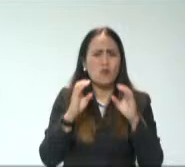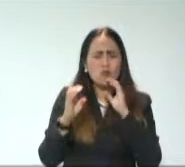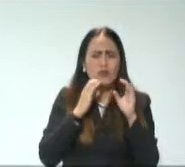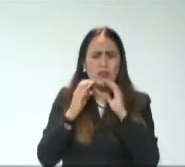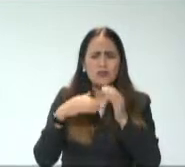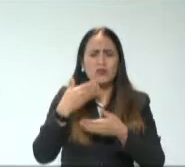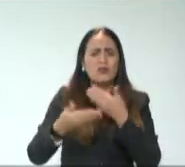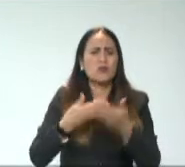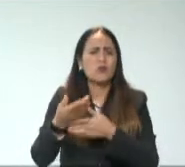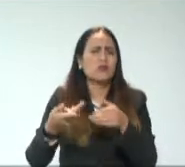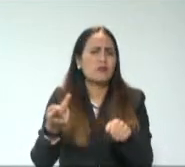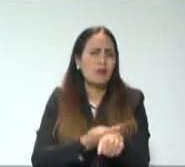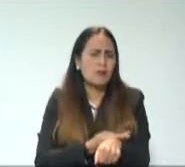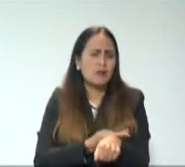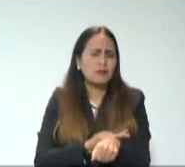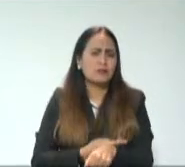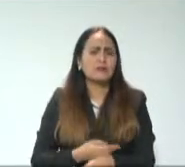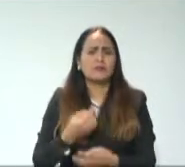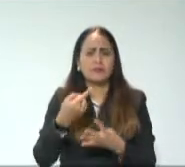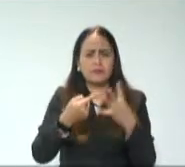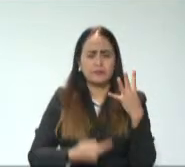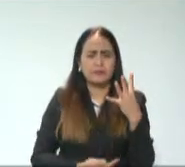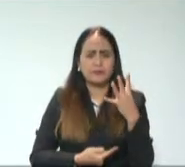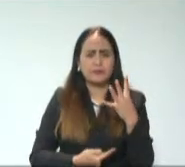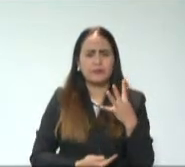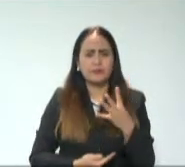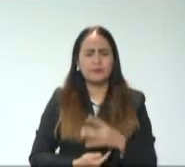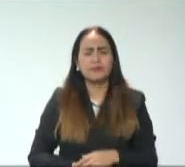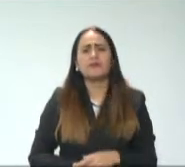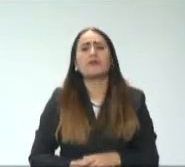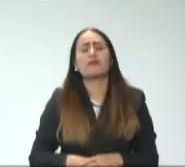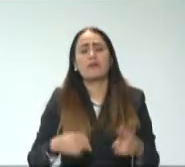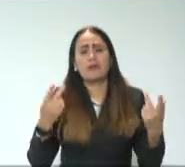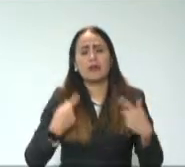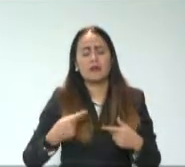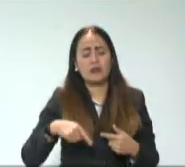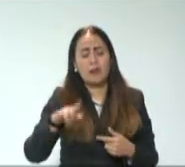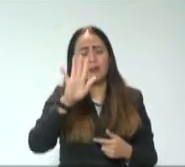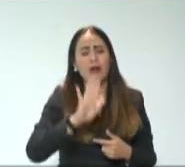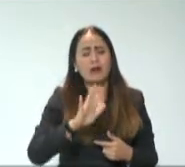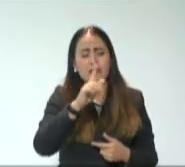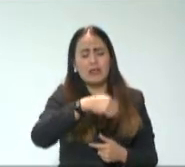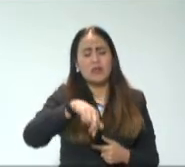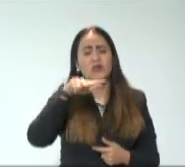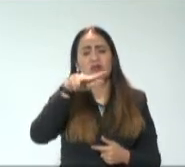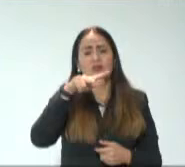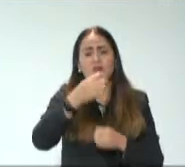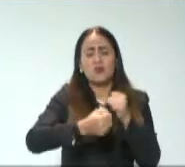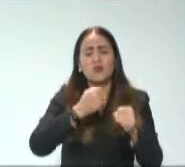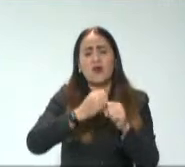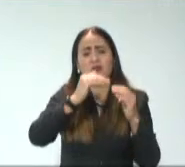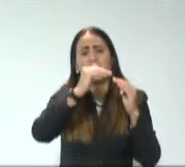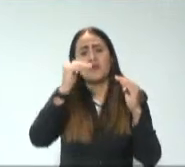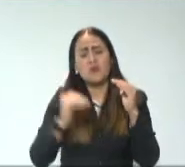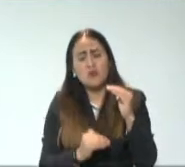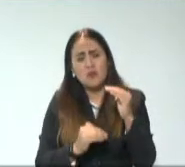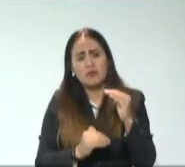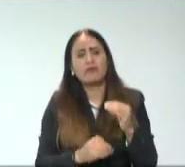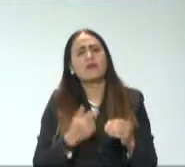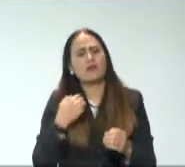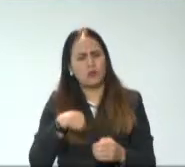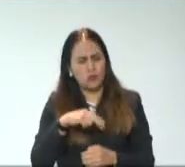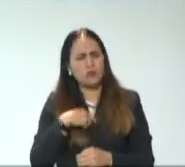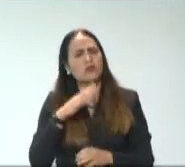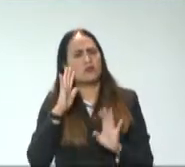riesgos en donde generalmente se trataba la población como menor de edad lo puedo documentar lo he